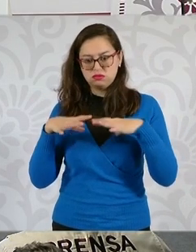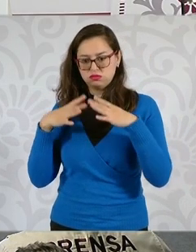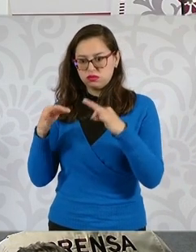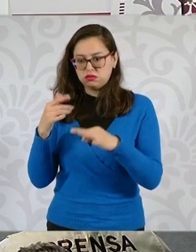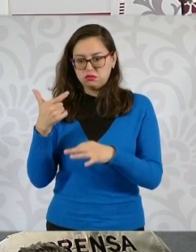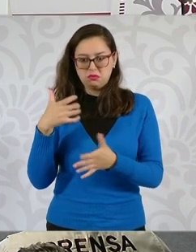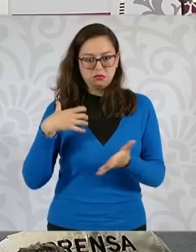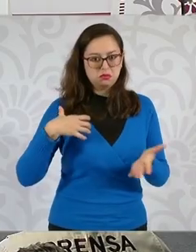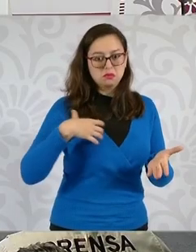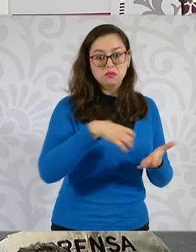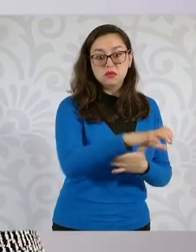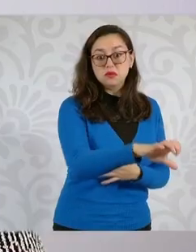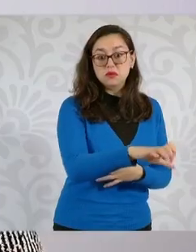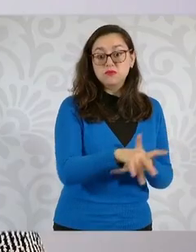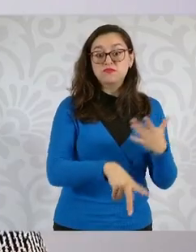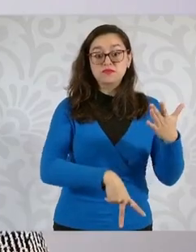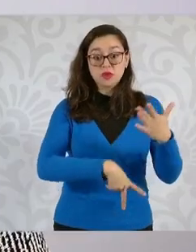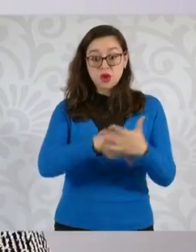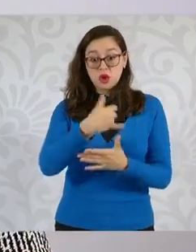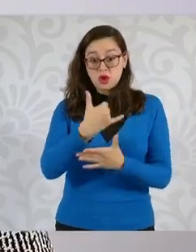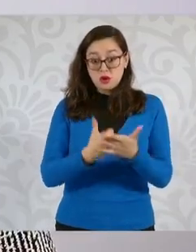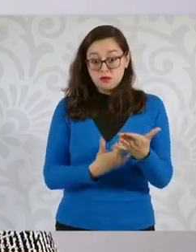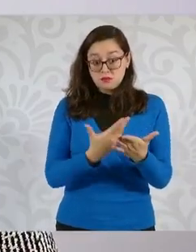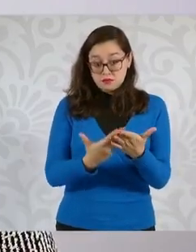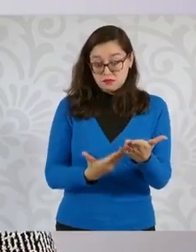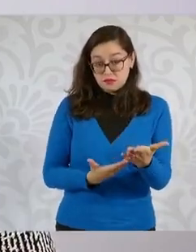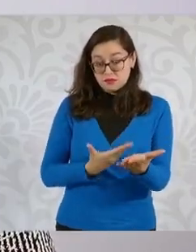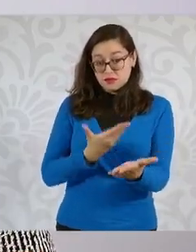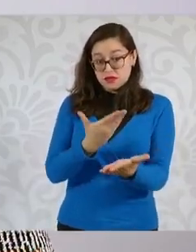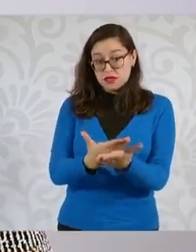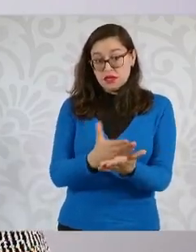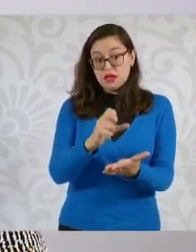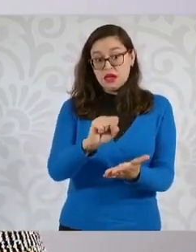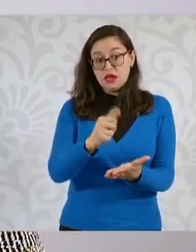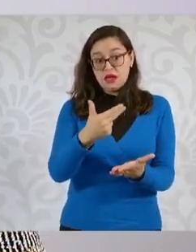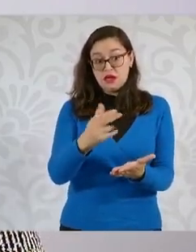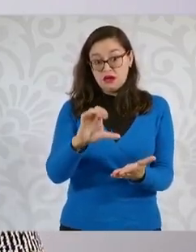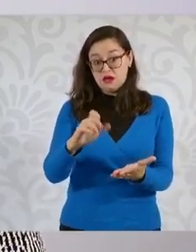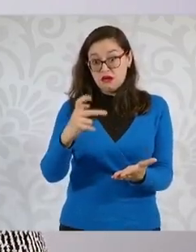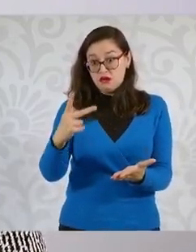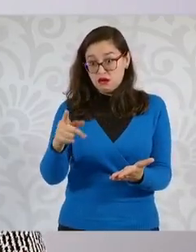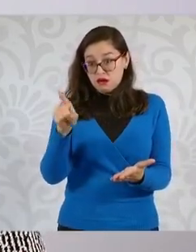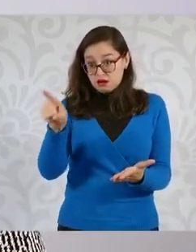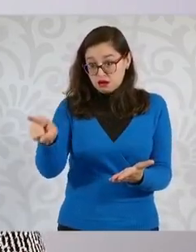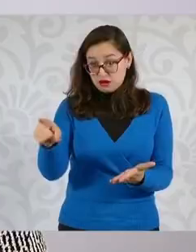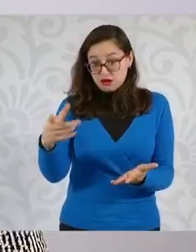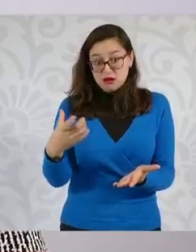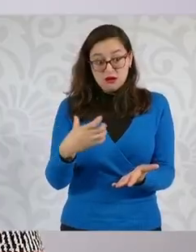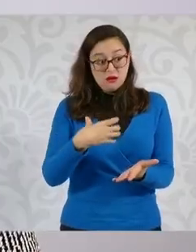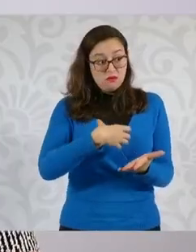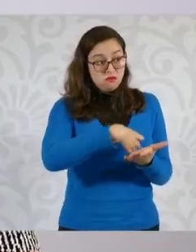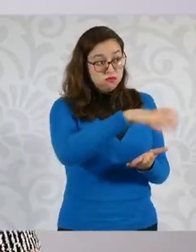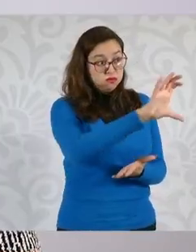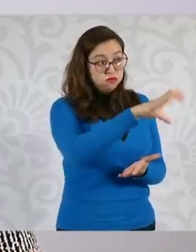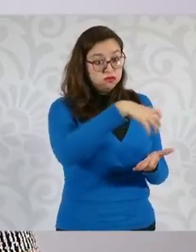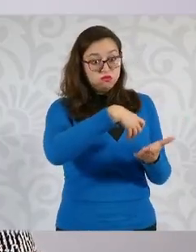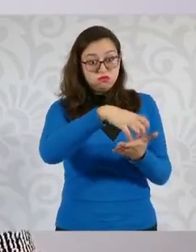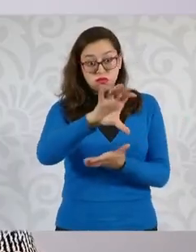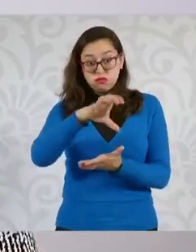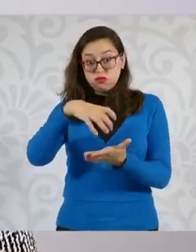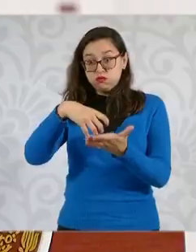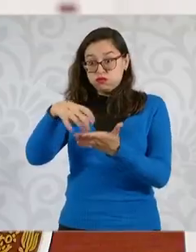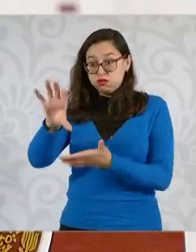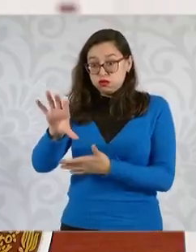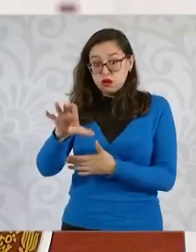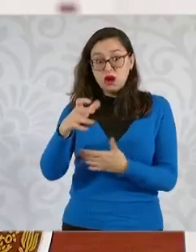una justificación del proyecto ante la Secretaría de Hacienda para que el gasto por cada recluso se